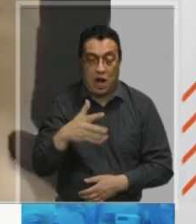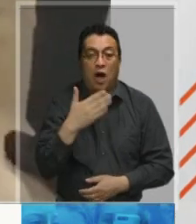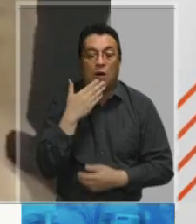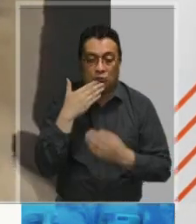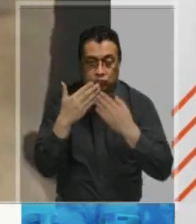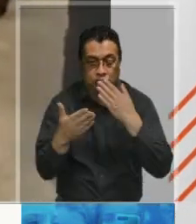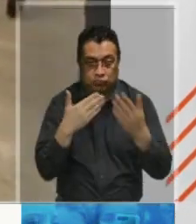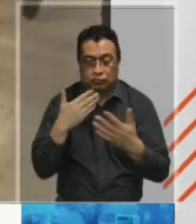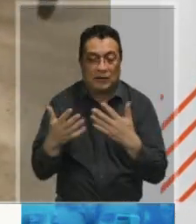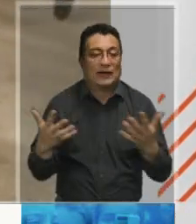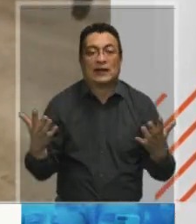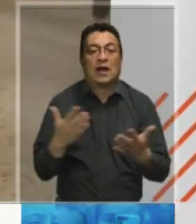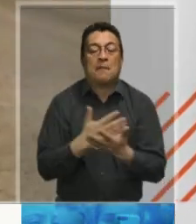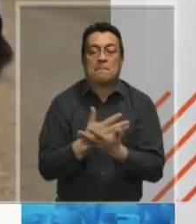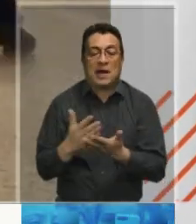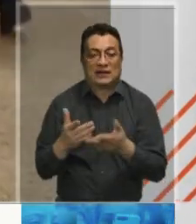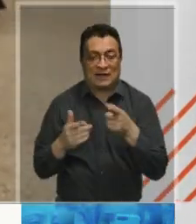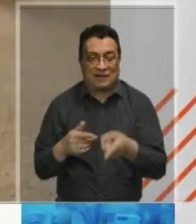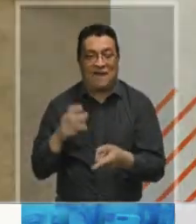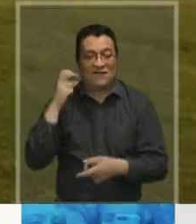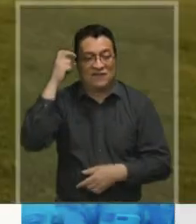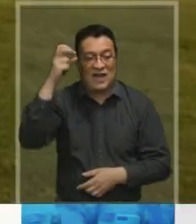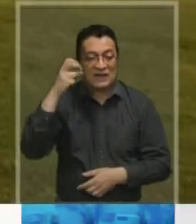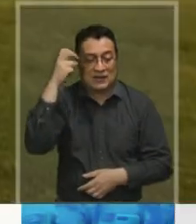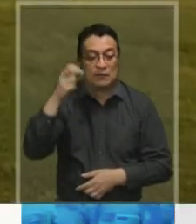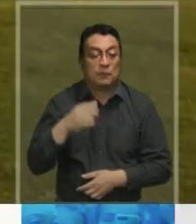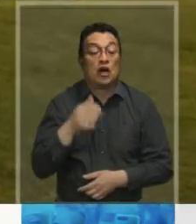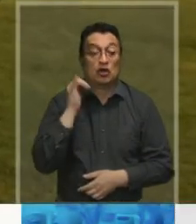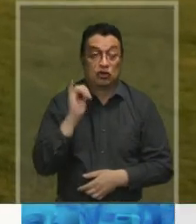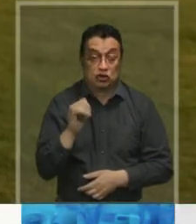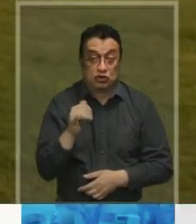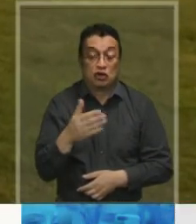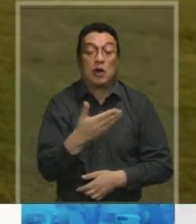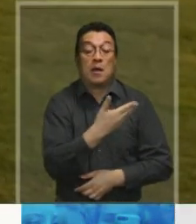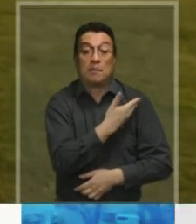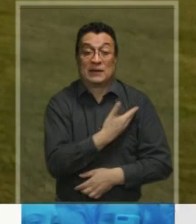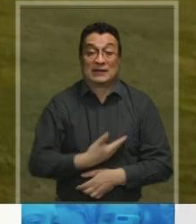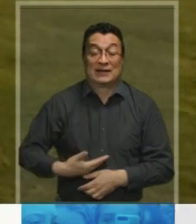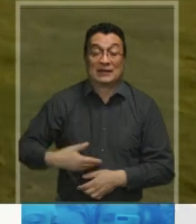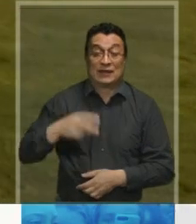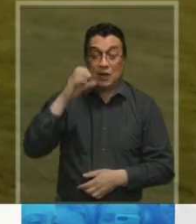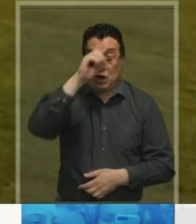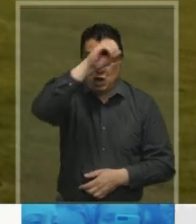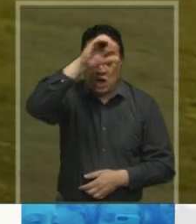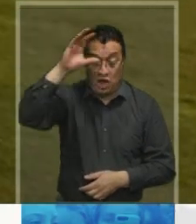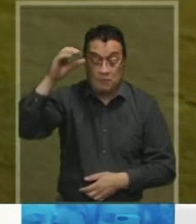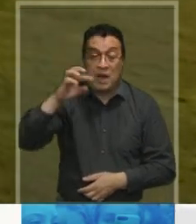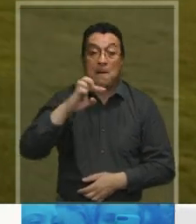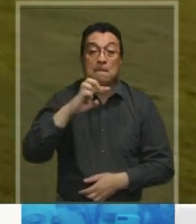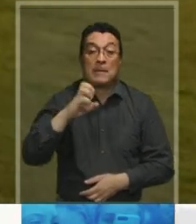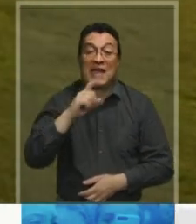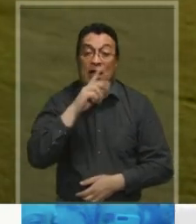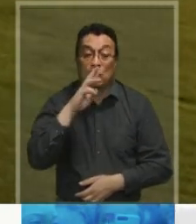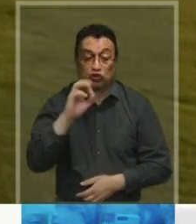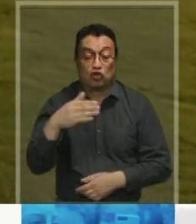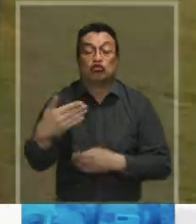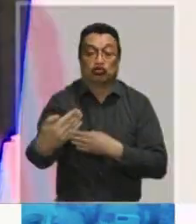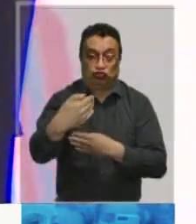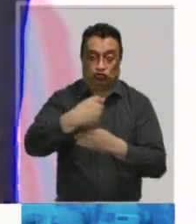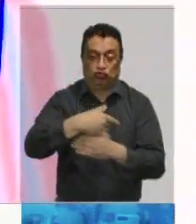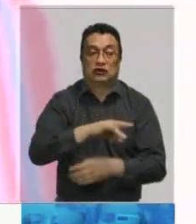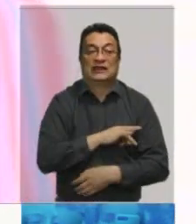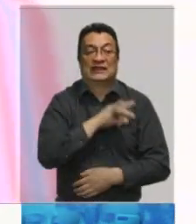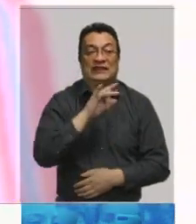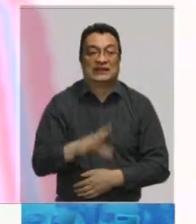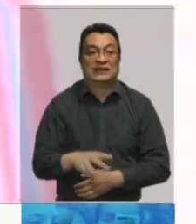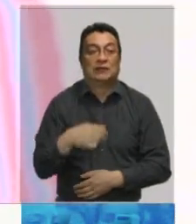ocurriendo aquí en Brasil. Así es, Alfonso. El presidente Gustavo Petro visita Chile, visita de Estado, Ramón, ustedes en sus casas, que tiene que